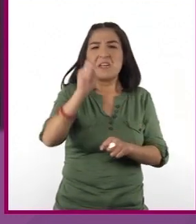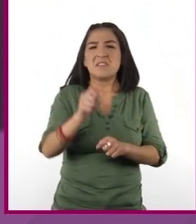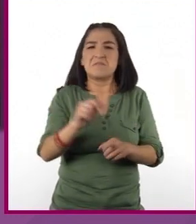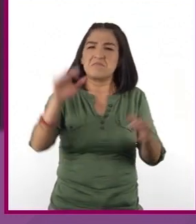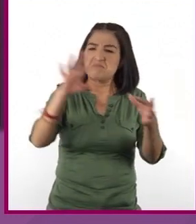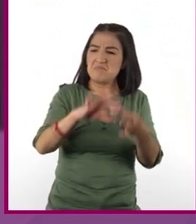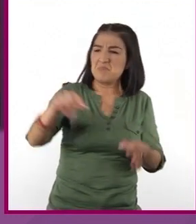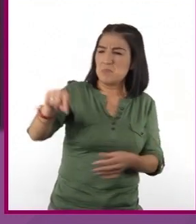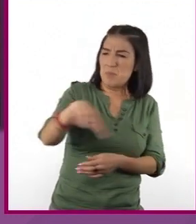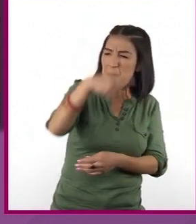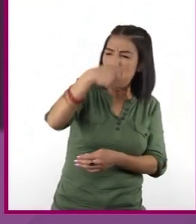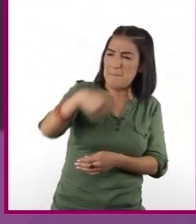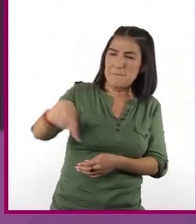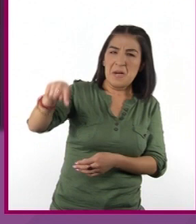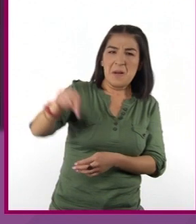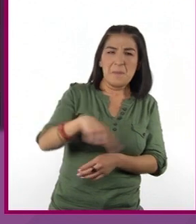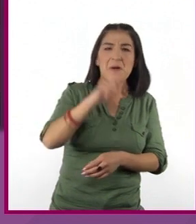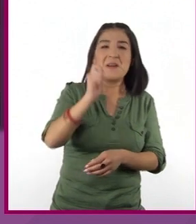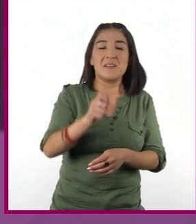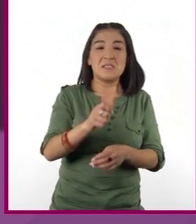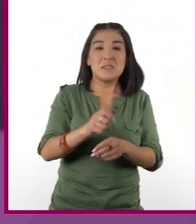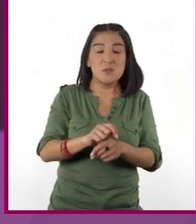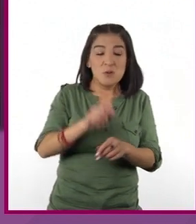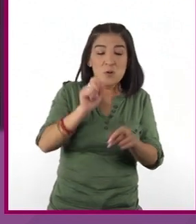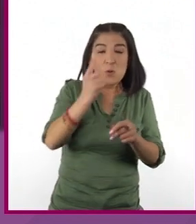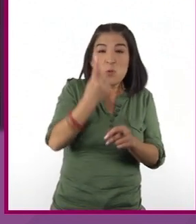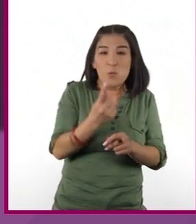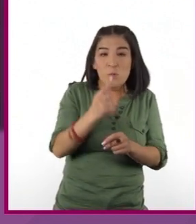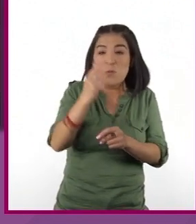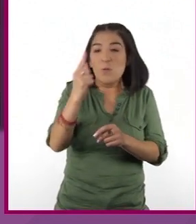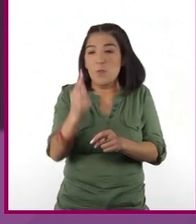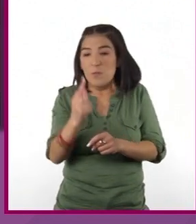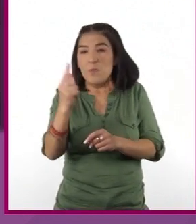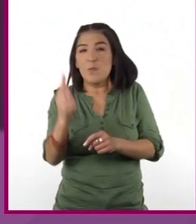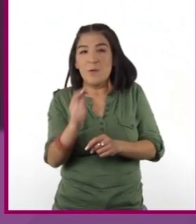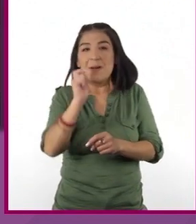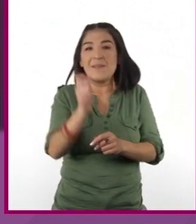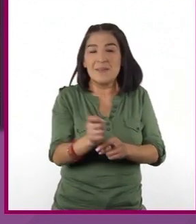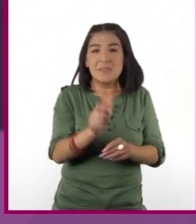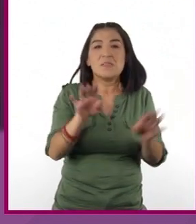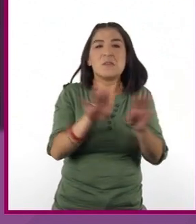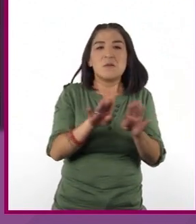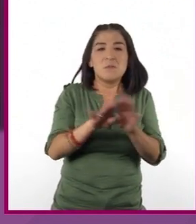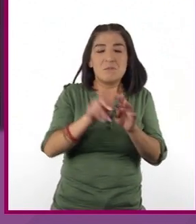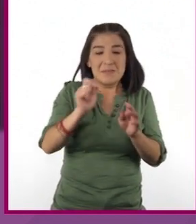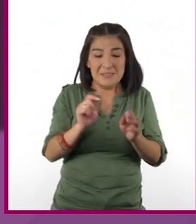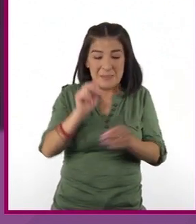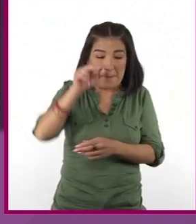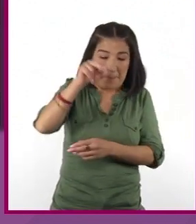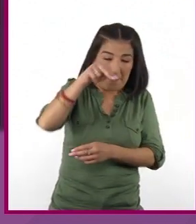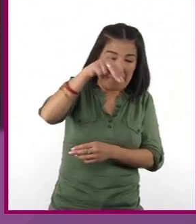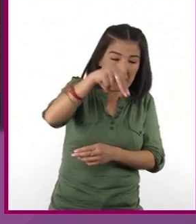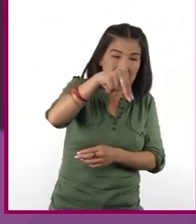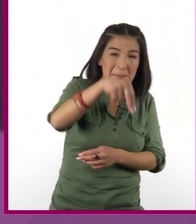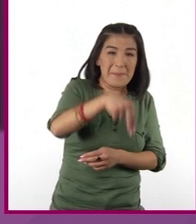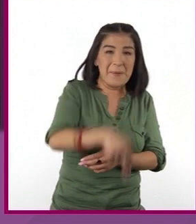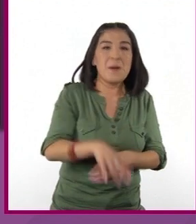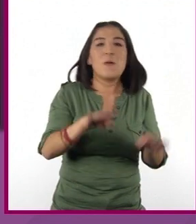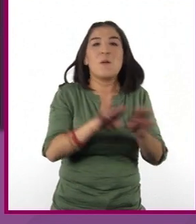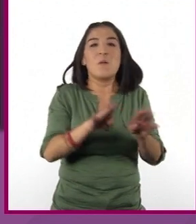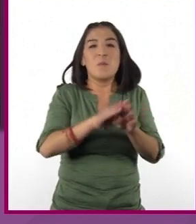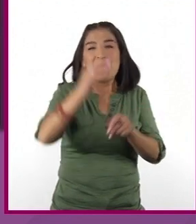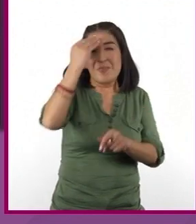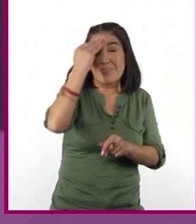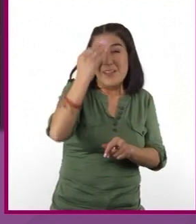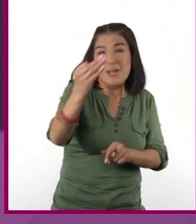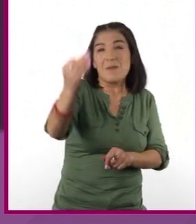del péndulo? Pulgada a pulgada, con un descenso que solo podía apreciarse después de intervalos